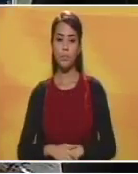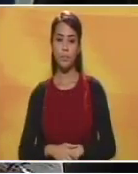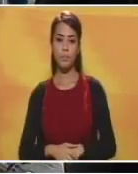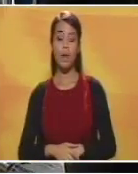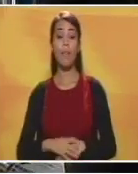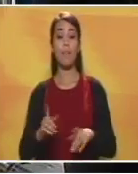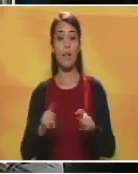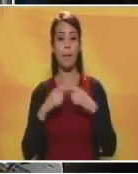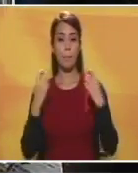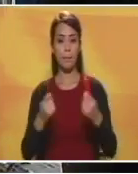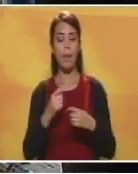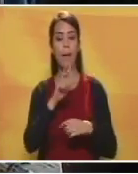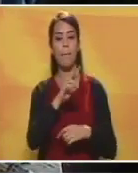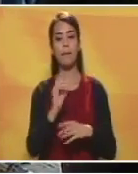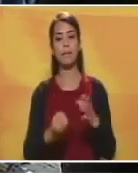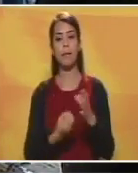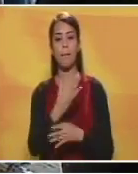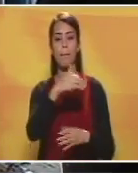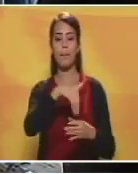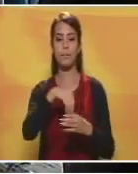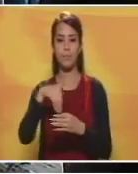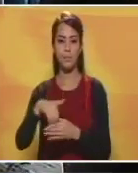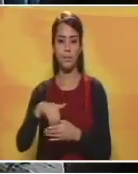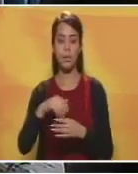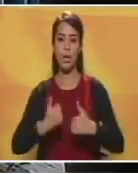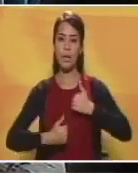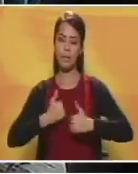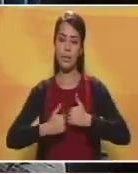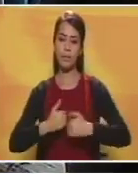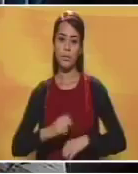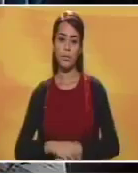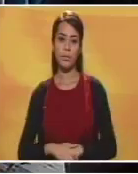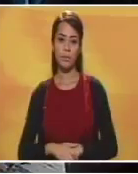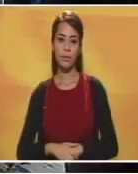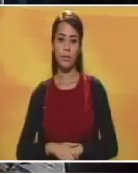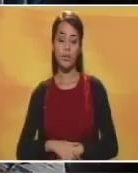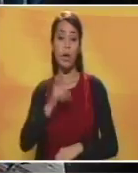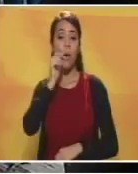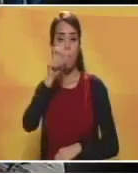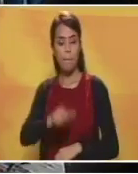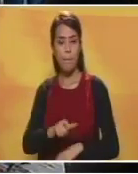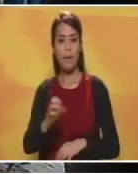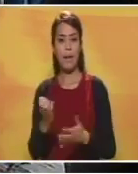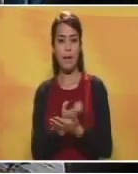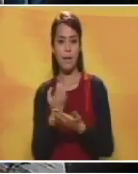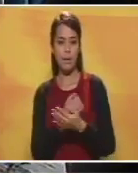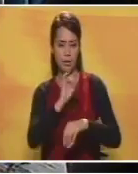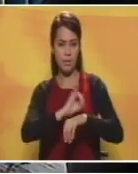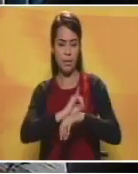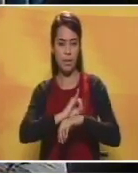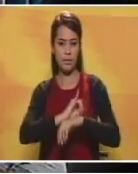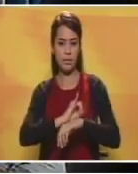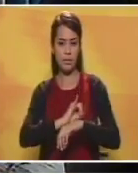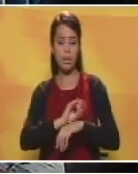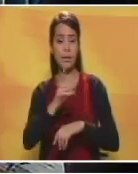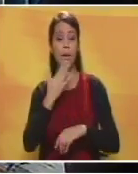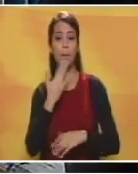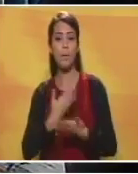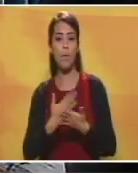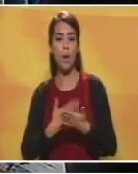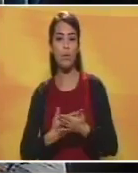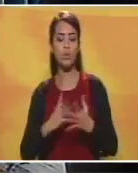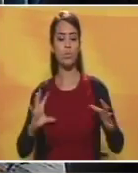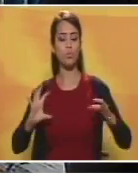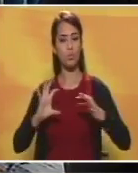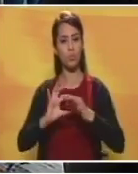contienda electoral del próximo 20 de mayo. Candidatos como es el caso de Bertucci y de Ratti, que han propuesto crear